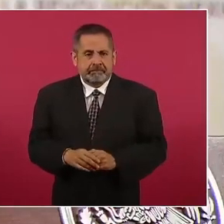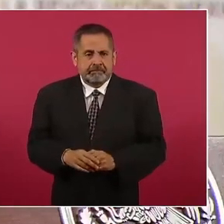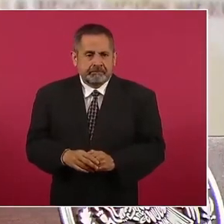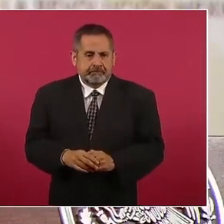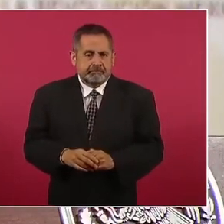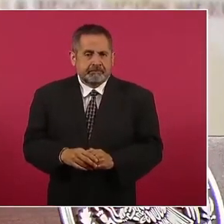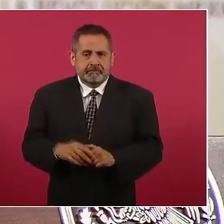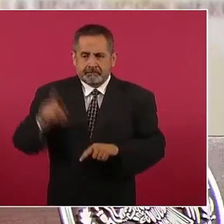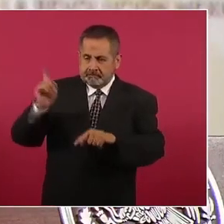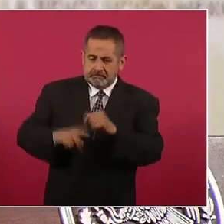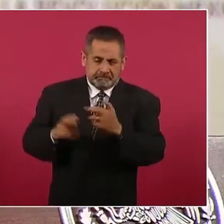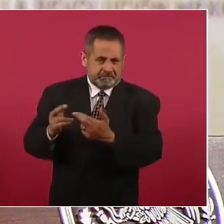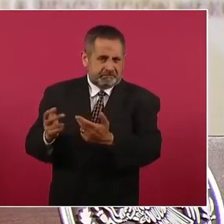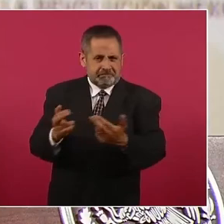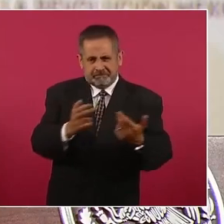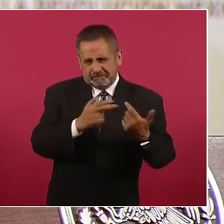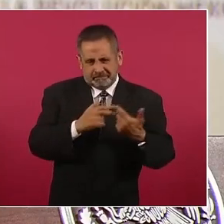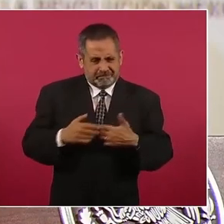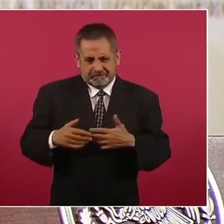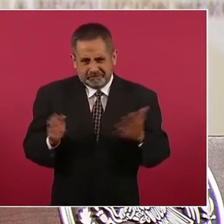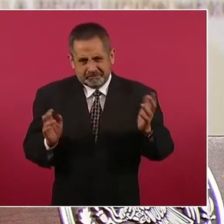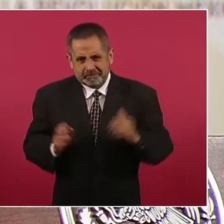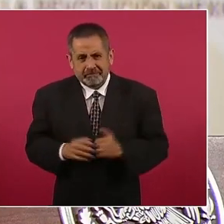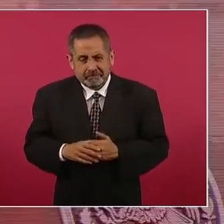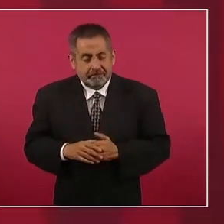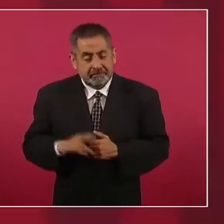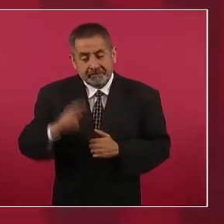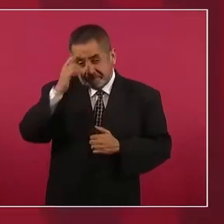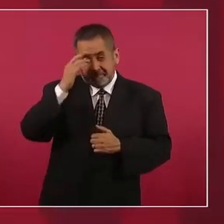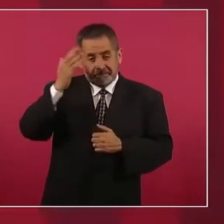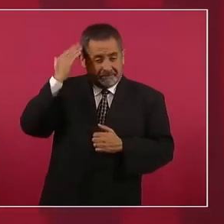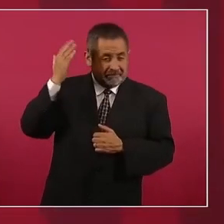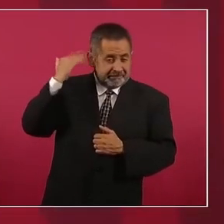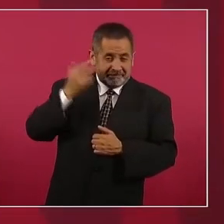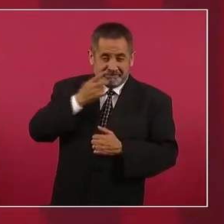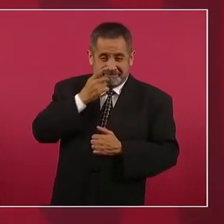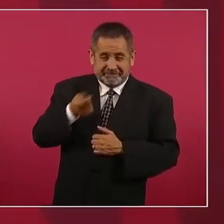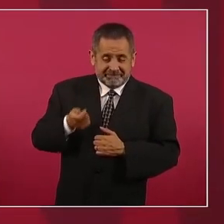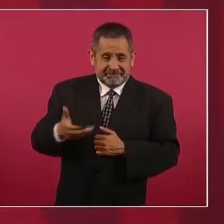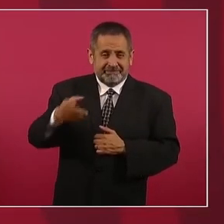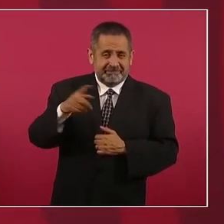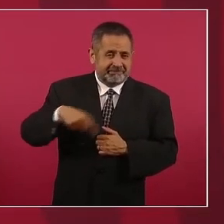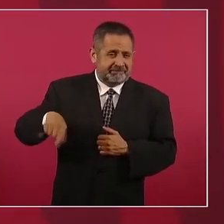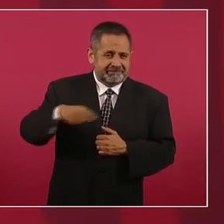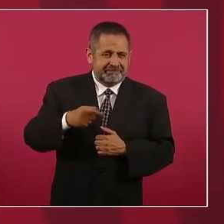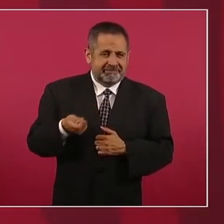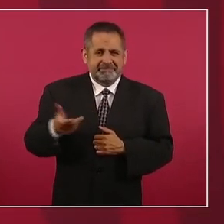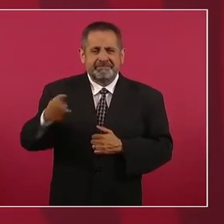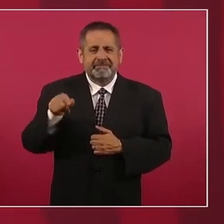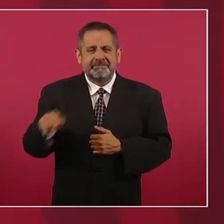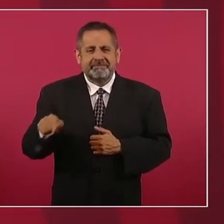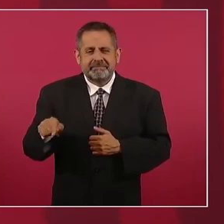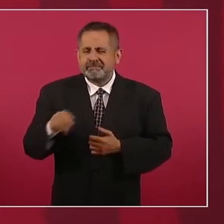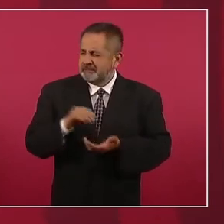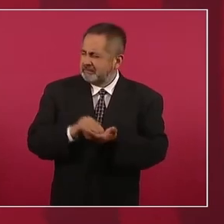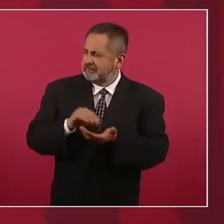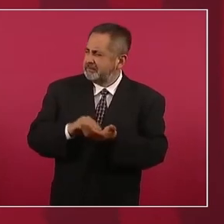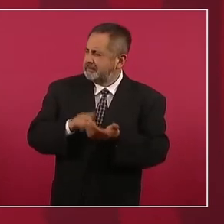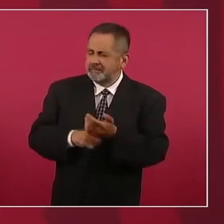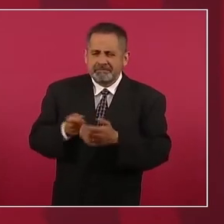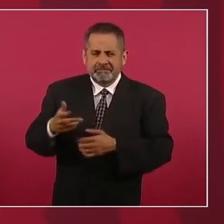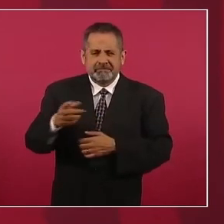a destruir lo que llamaron en ese entonces y se sigue